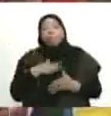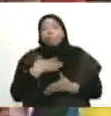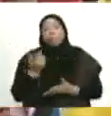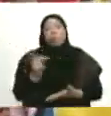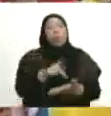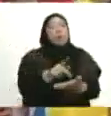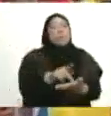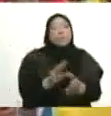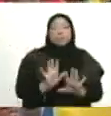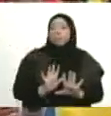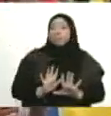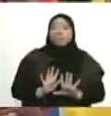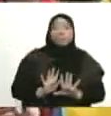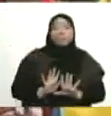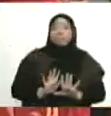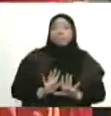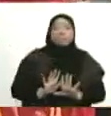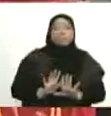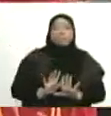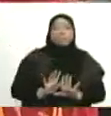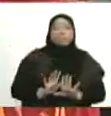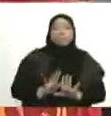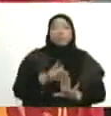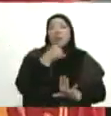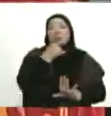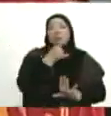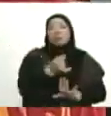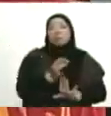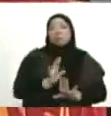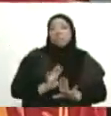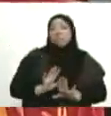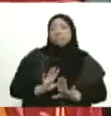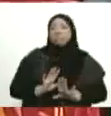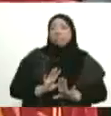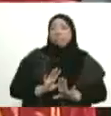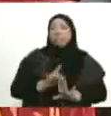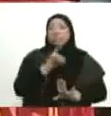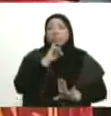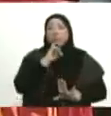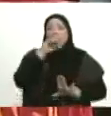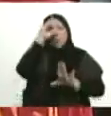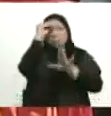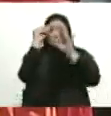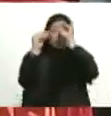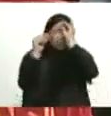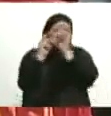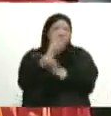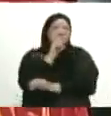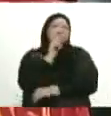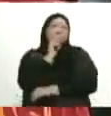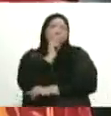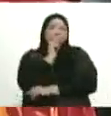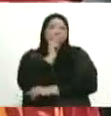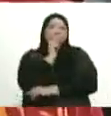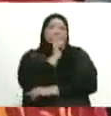va. Eso es sencillo. ¿Por qué les cuesta tanto aprenderse eso?